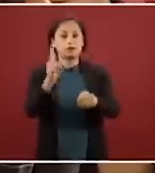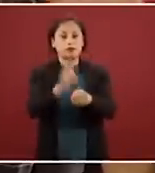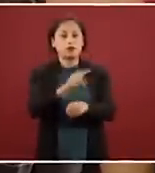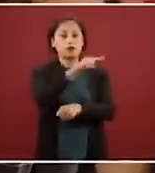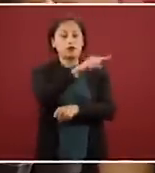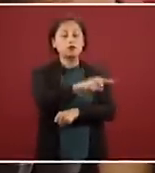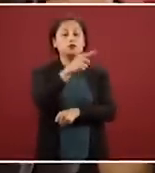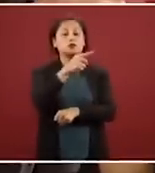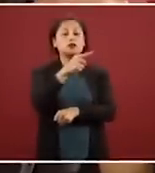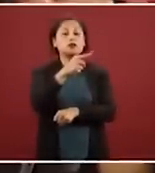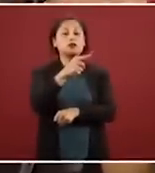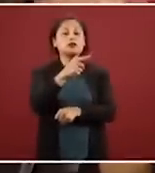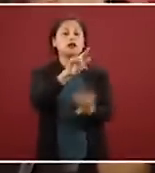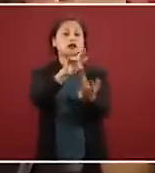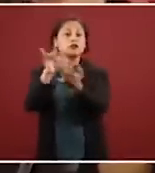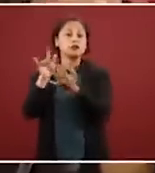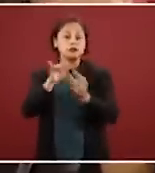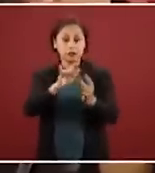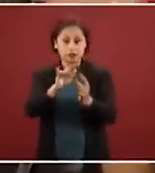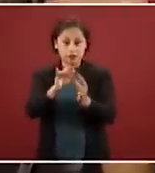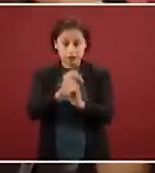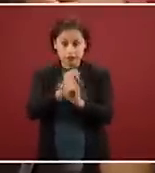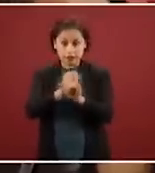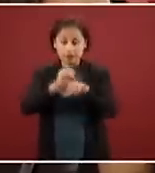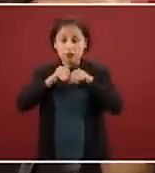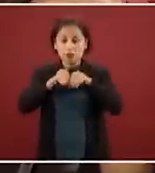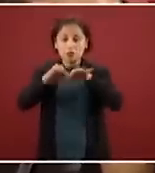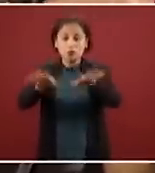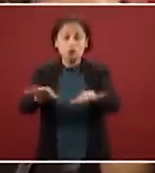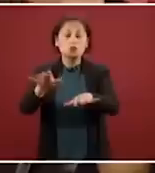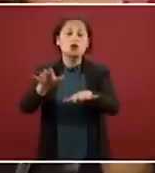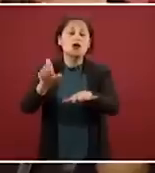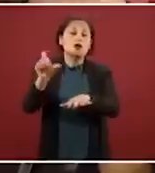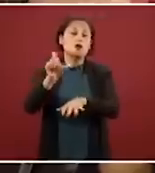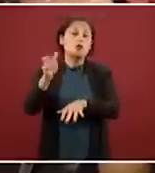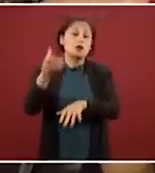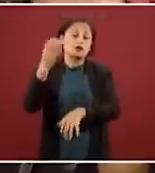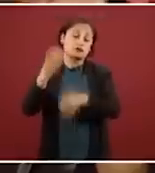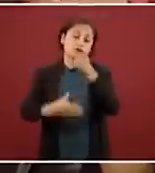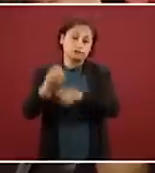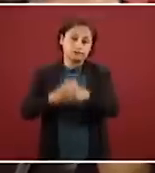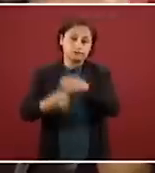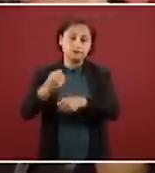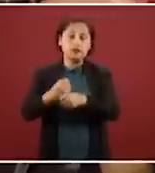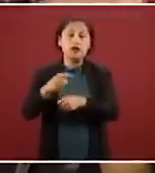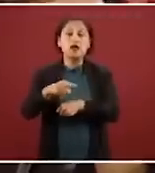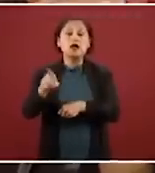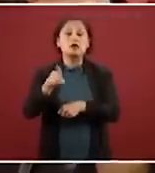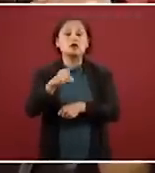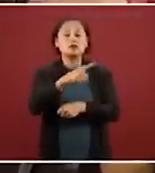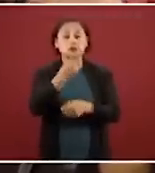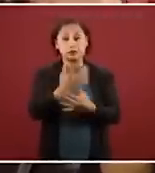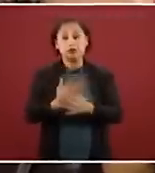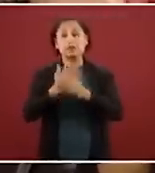usted compartió en redes sociales en la noche de Año Viejo, usted decía que Hubo un tiempo en que Guzmán Loera tenía el mismo poder que